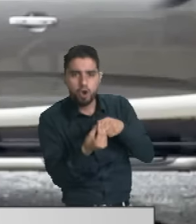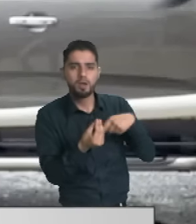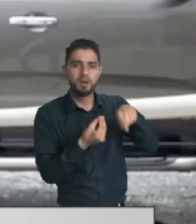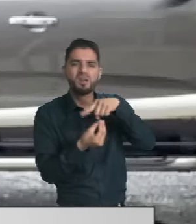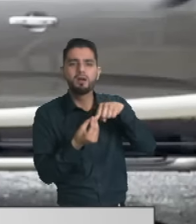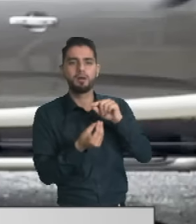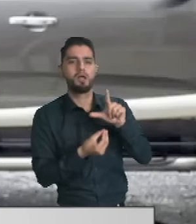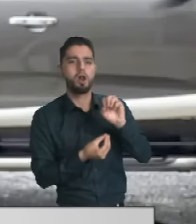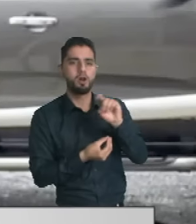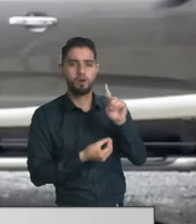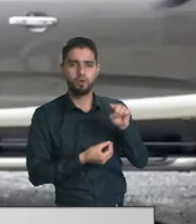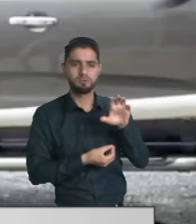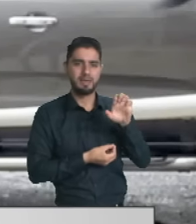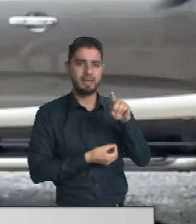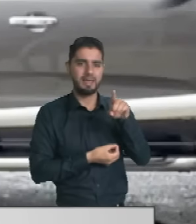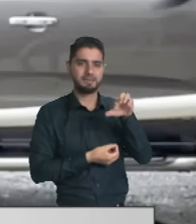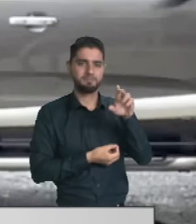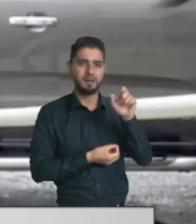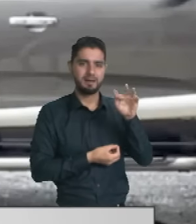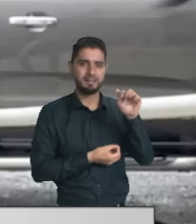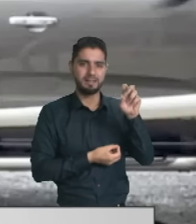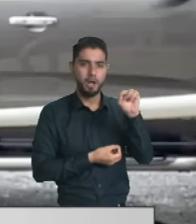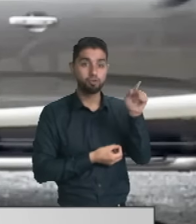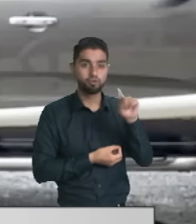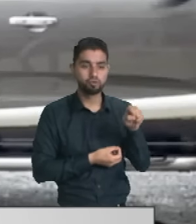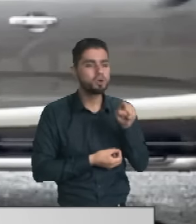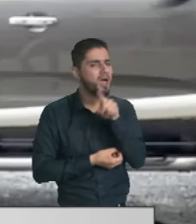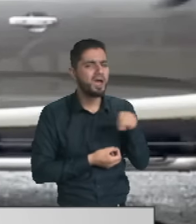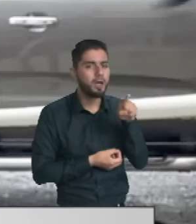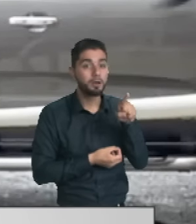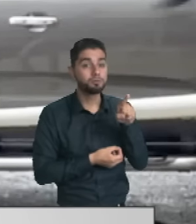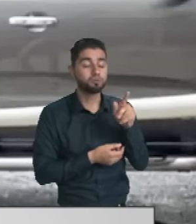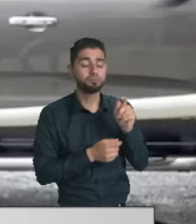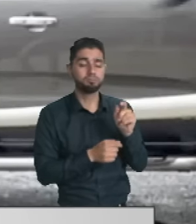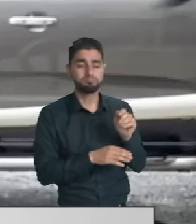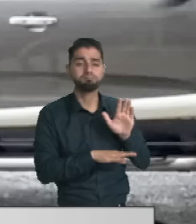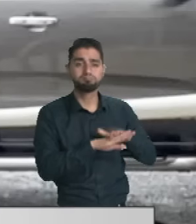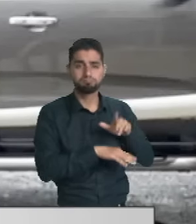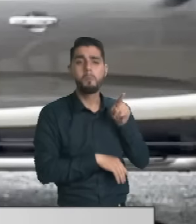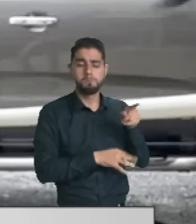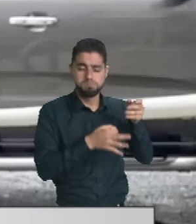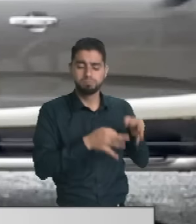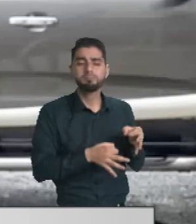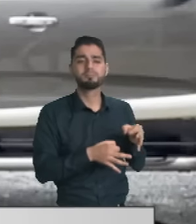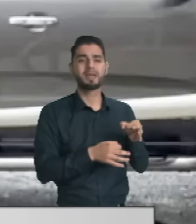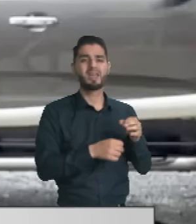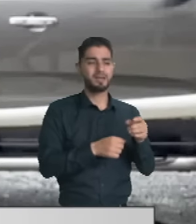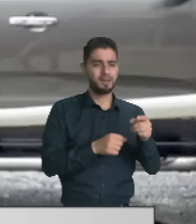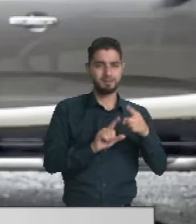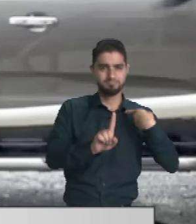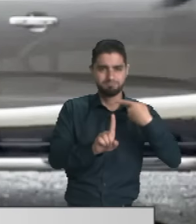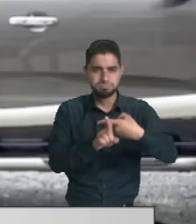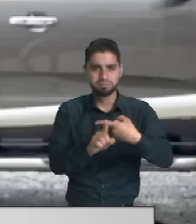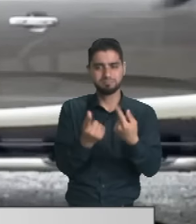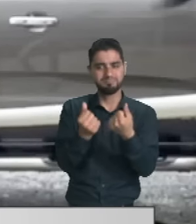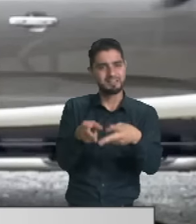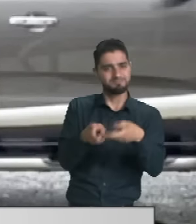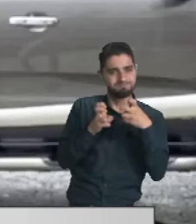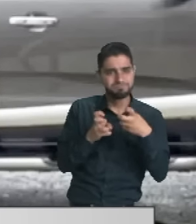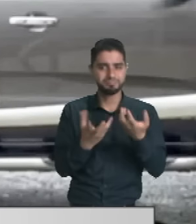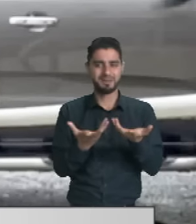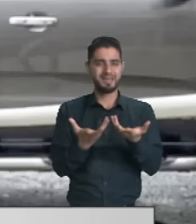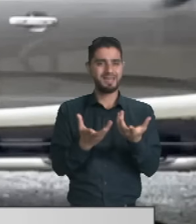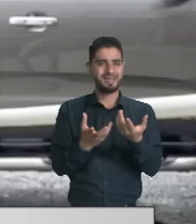Espartanos. Se les imputan graves delitos de extorsión y desplazamientos forzados a comerciantes,